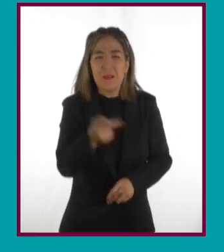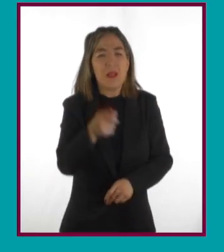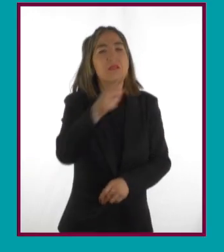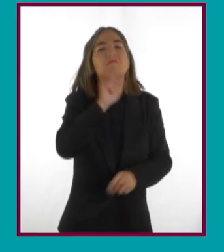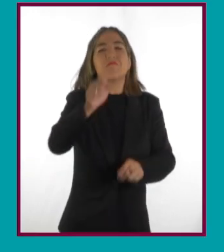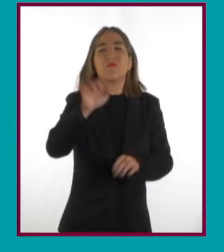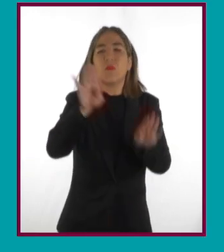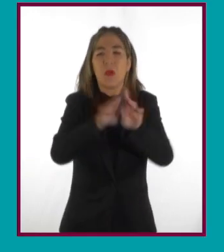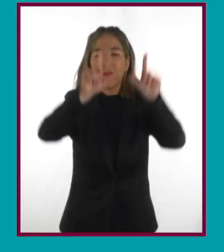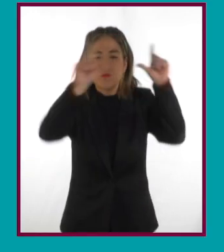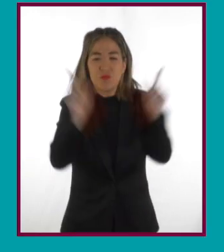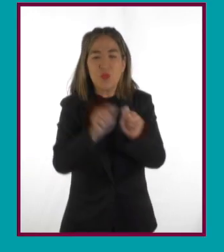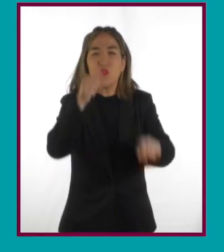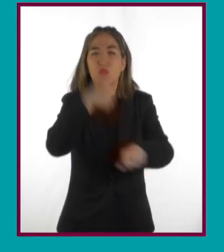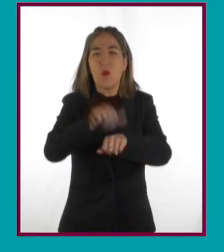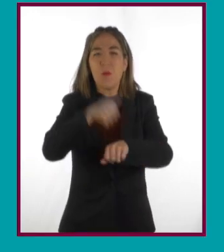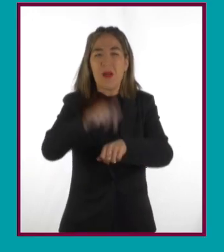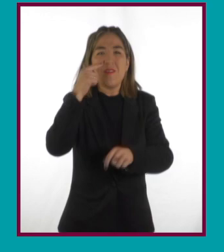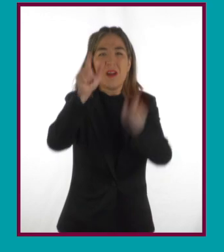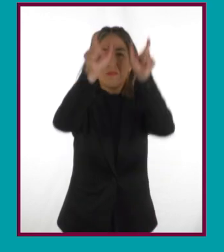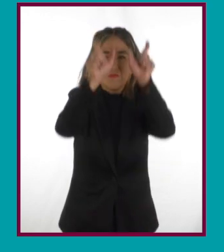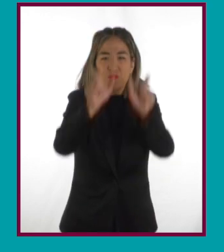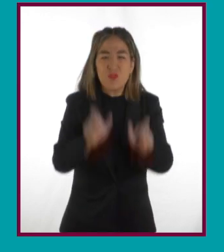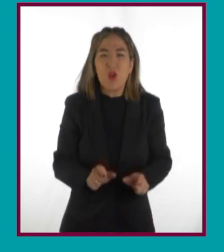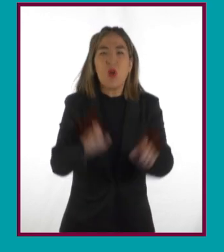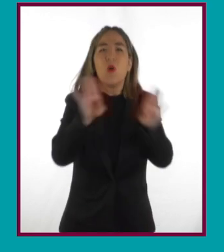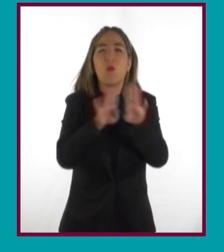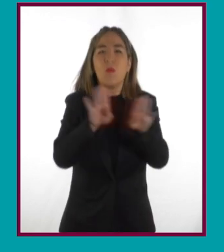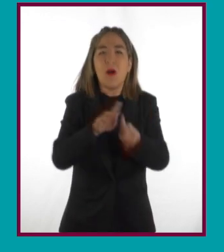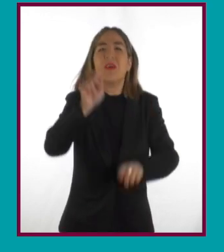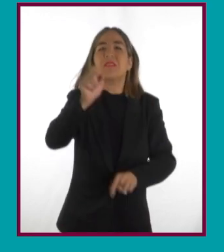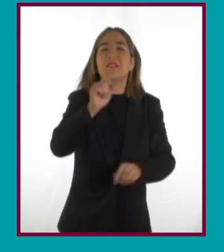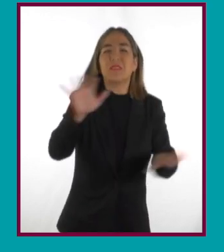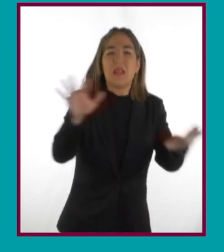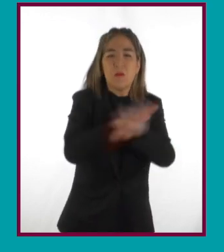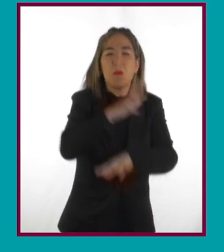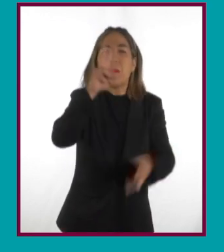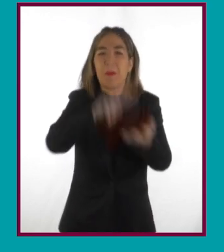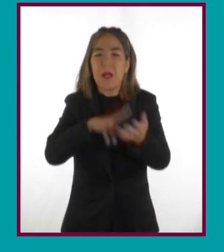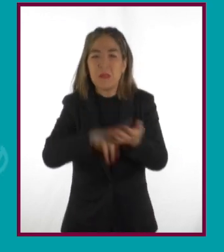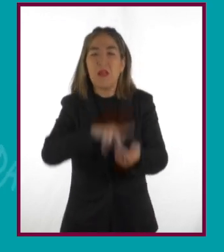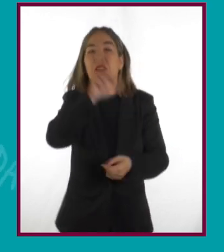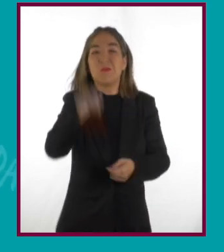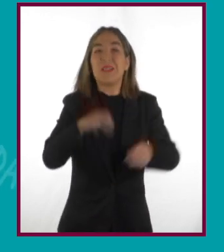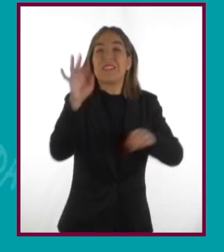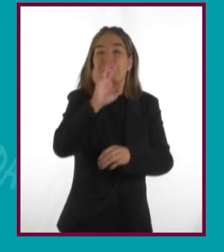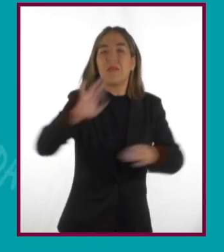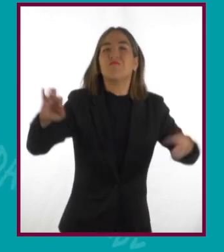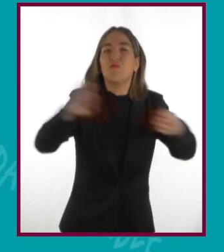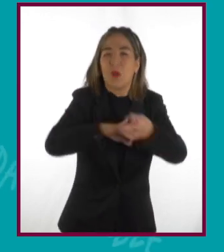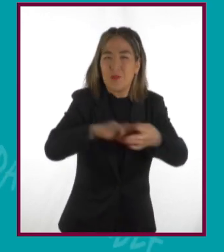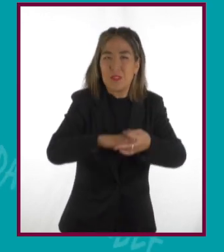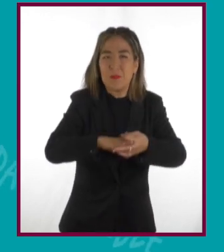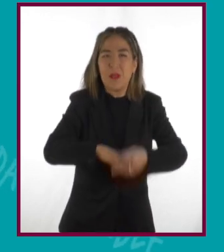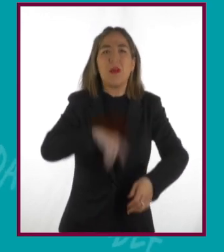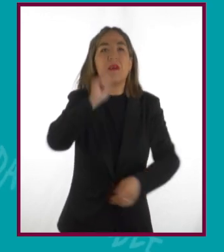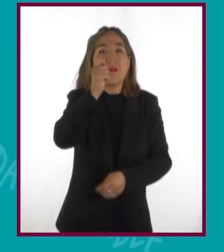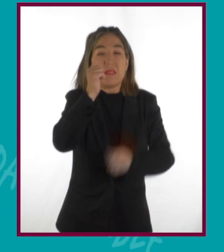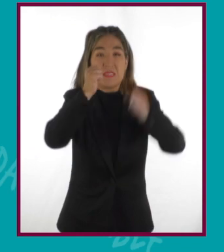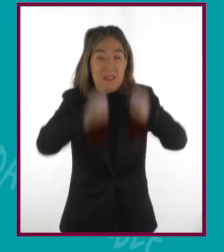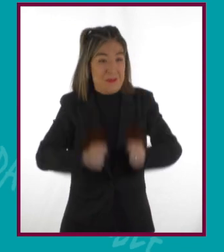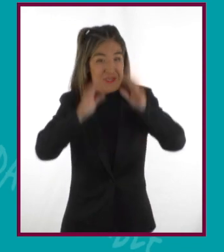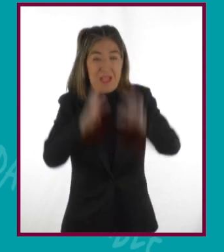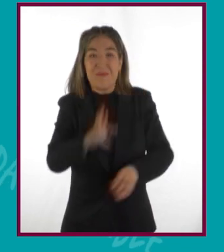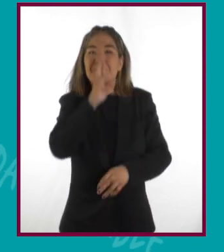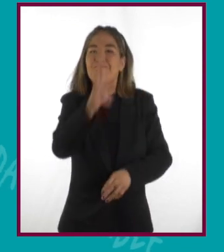preguntas, simplificó extraordinariamente las ecuaciones, dando valores numéricos concretos y tratando de aproximarlas. Aunque no